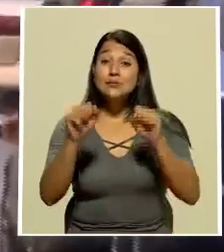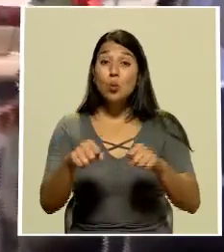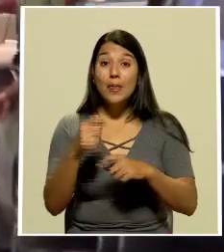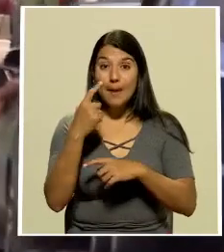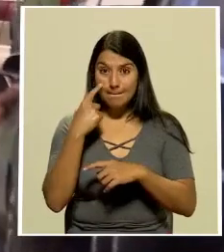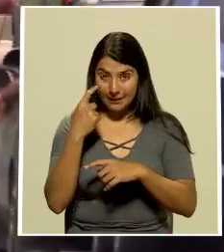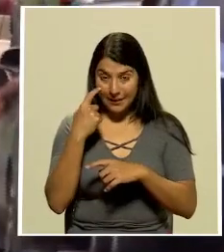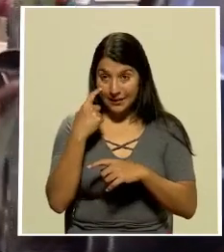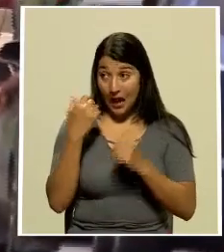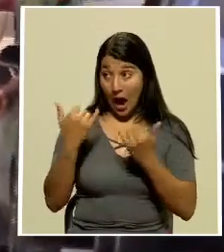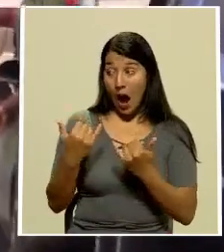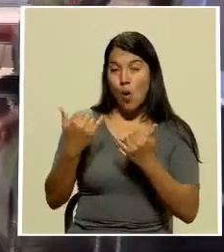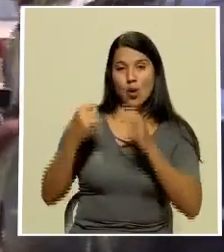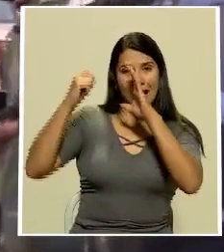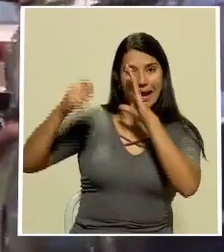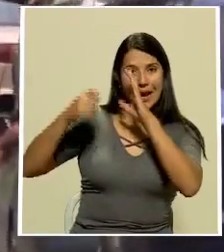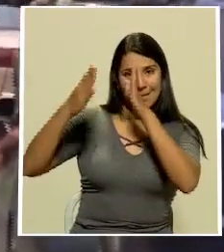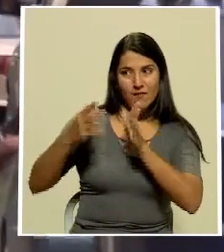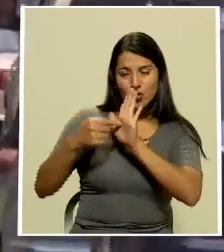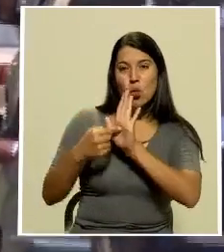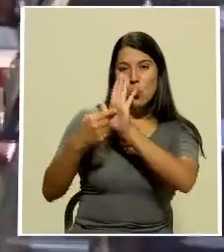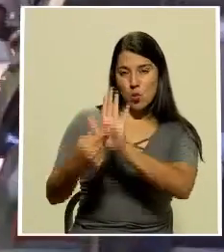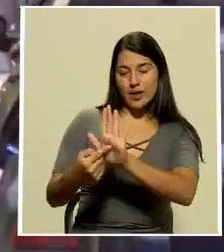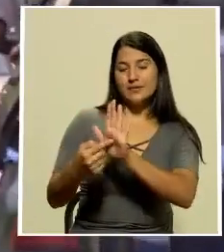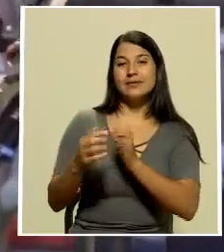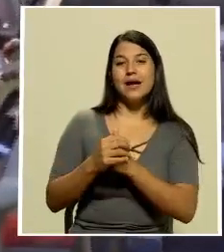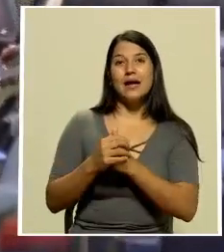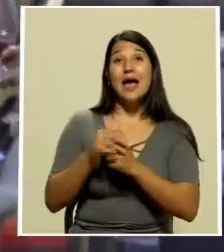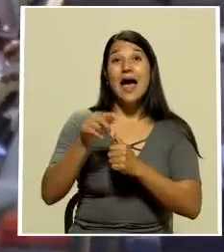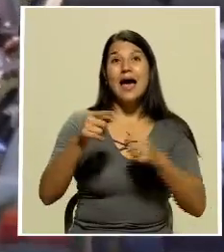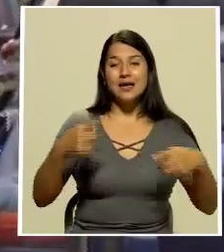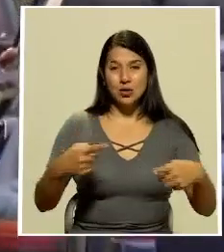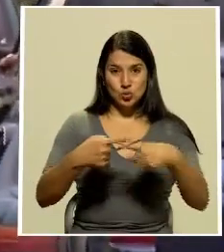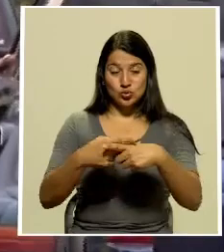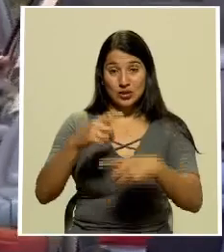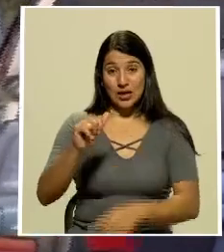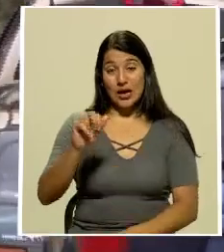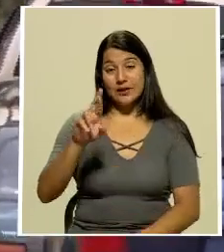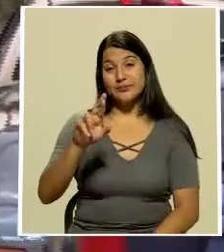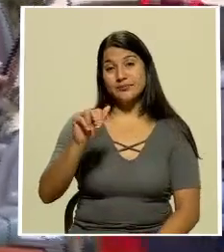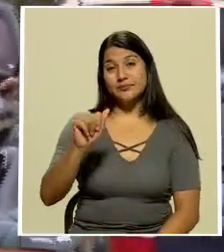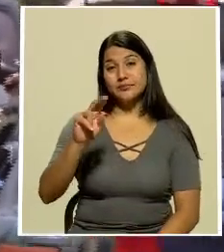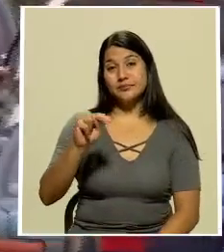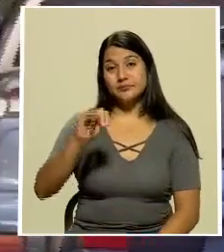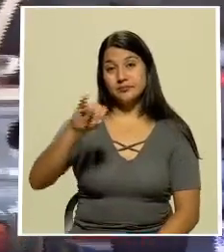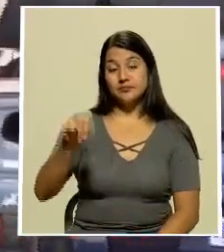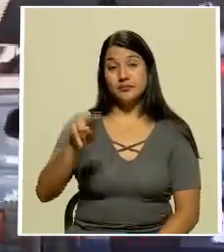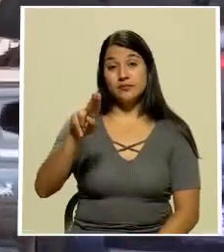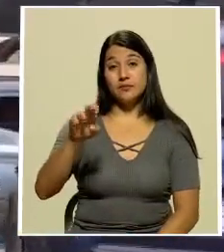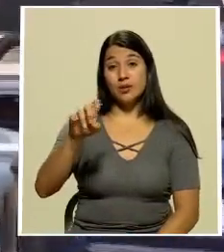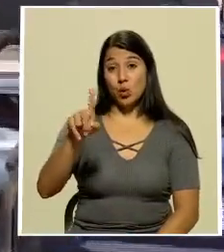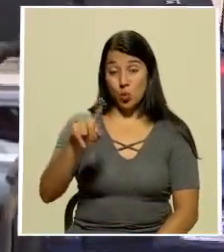del camarógrafo Marco Millape, es precisamente el cruce en Aranjuez de Punta Arenas, donde tanto versiones